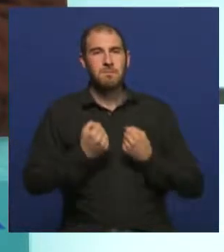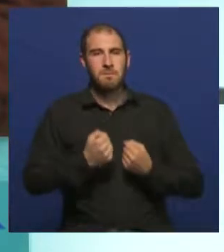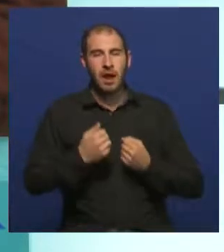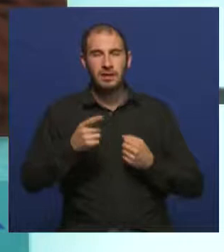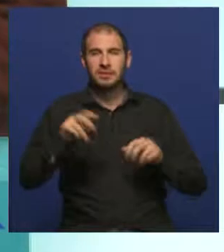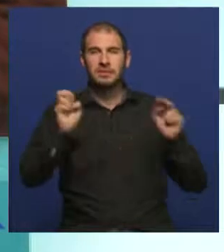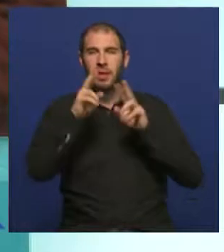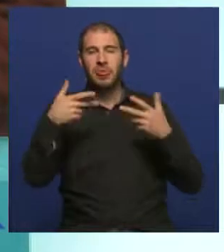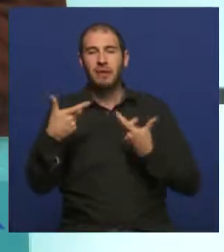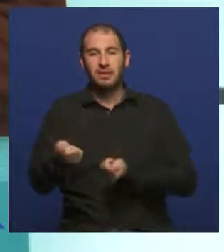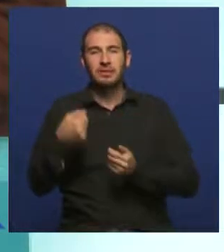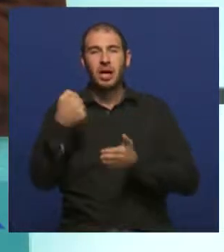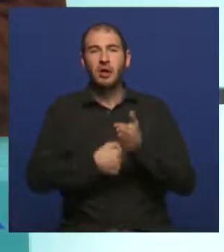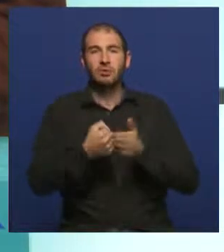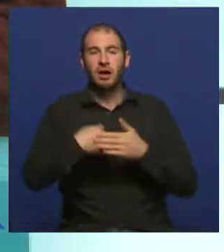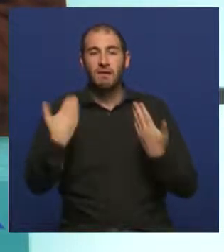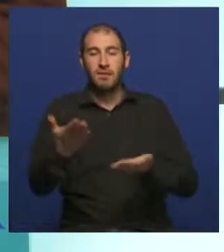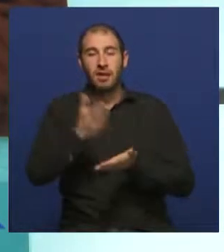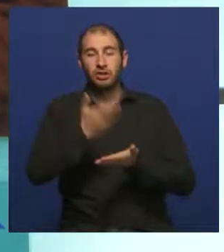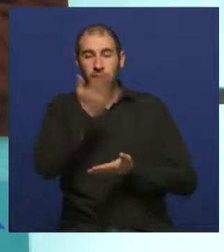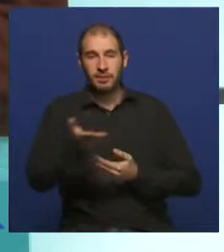lo que es la defensa y la lucha por los derechos humanos.